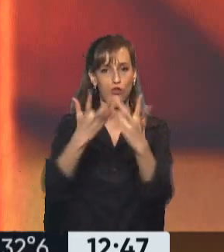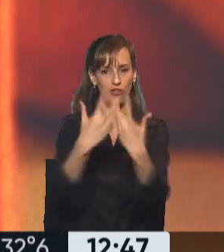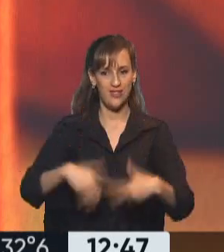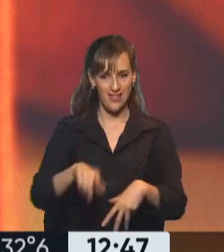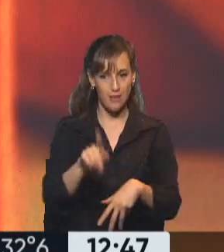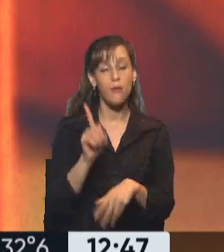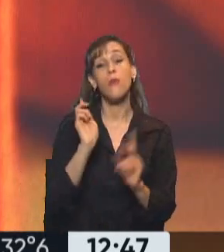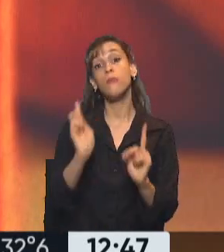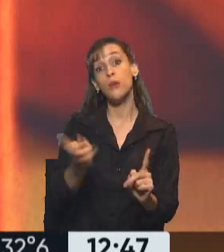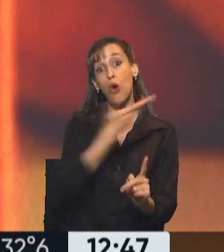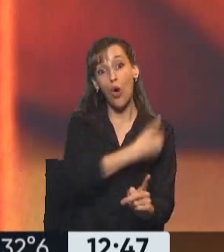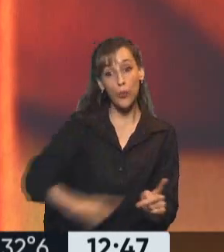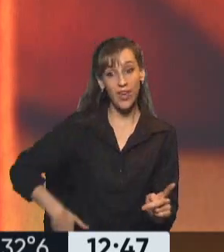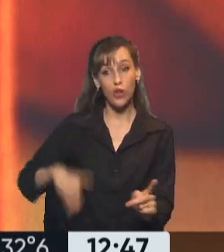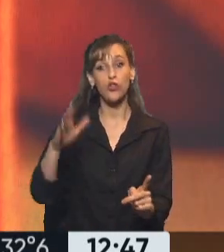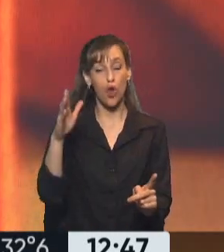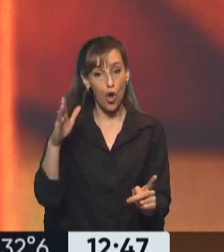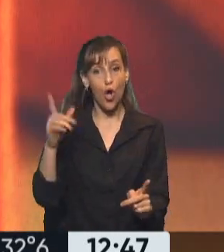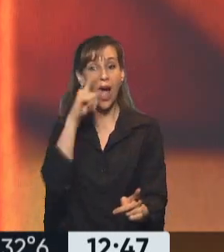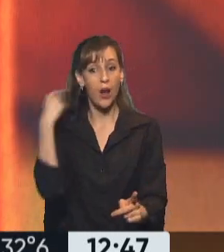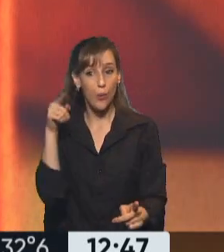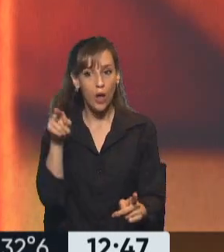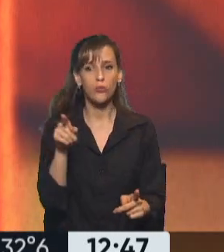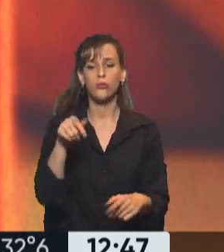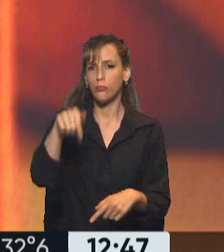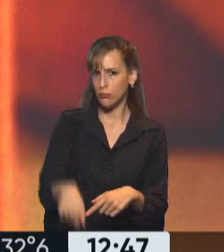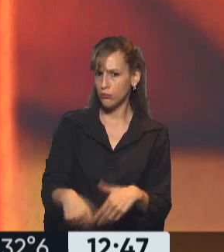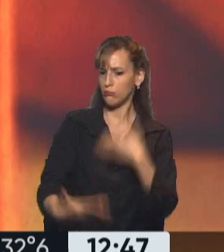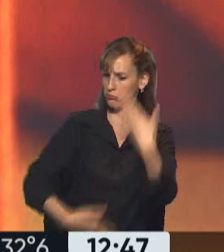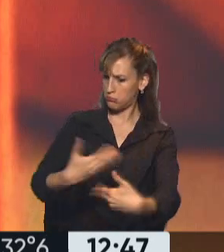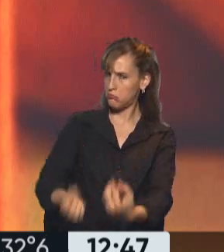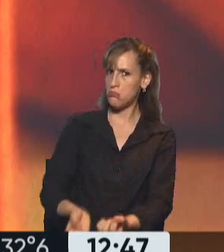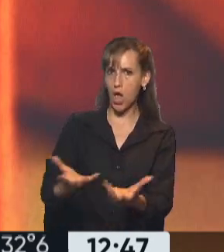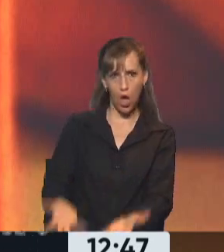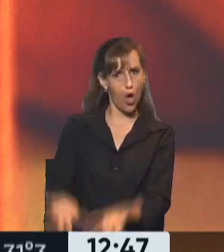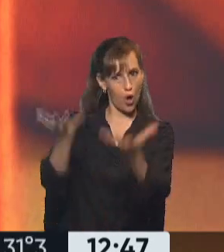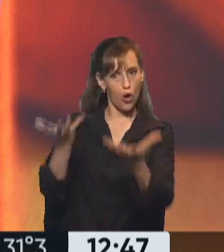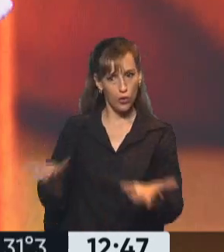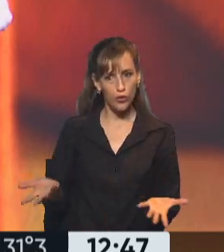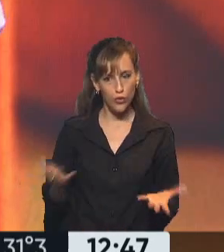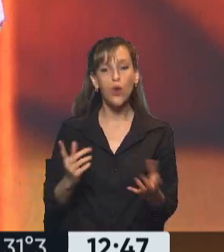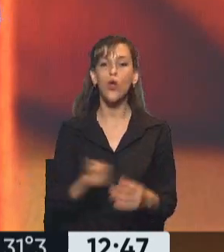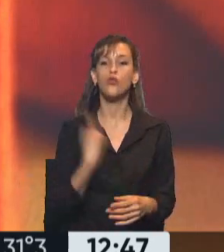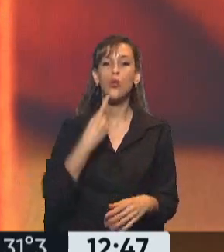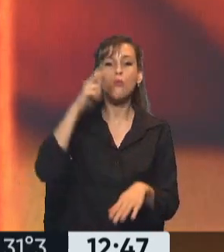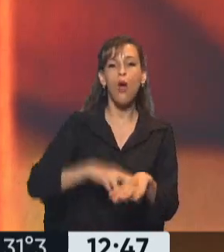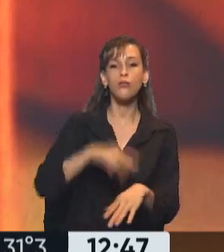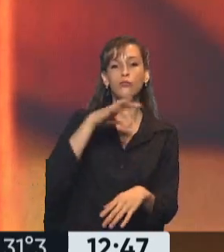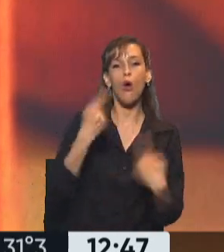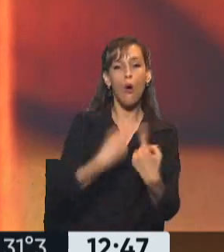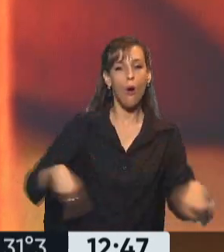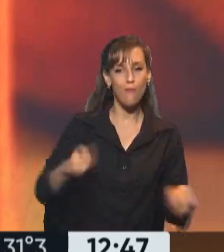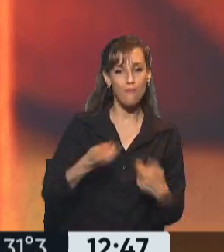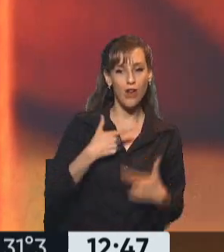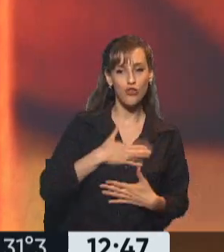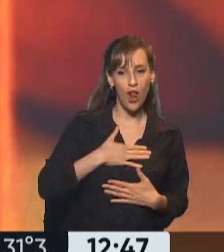Fernández fue mejorada, precisada muchísimo. Nosotros tenemos un impuesto a los bienes personales que le cobra distinto al que tiene los